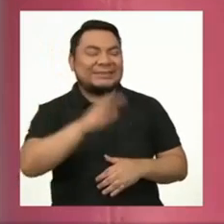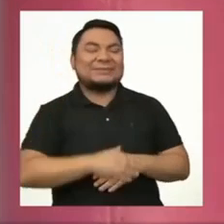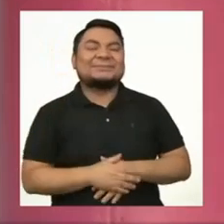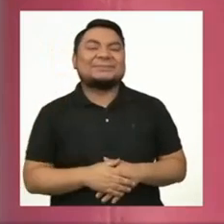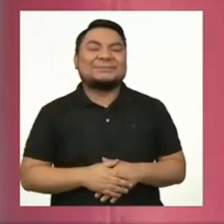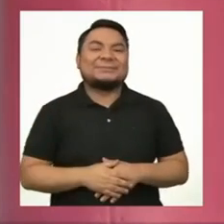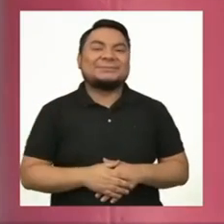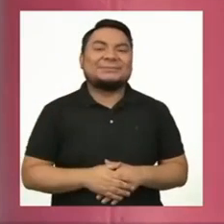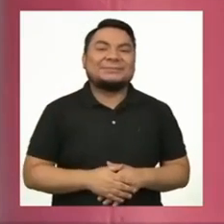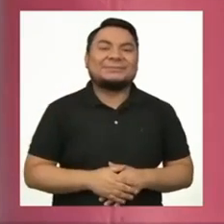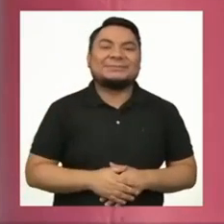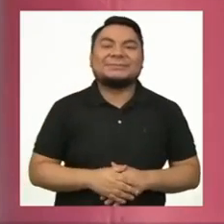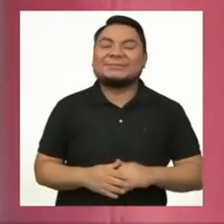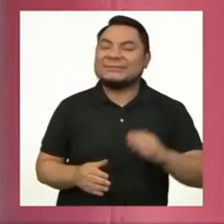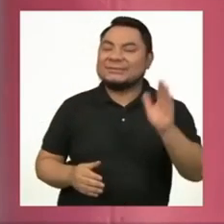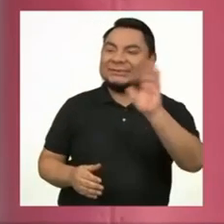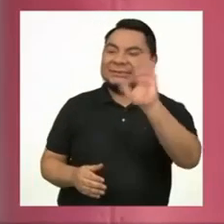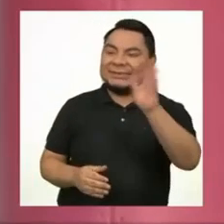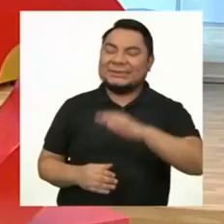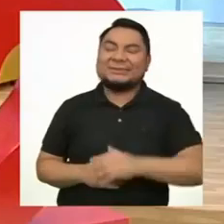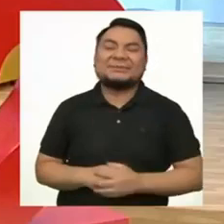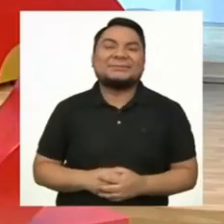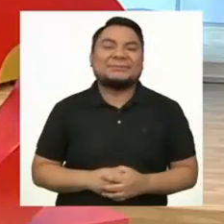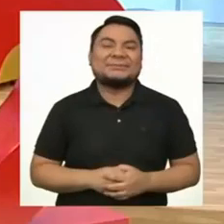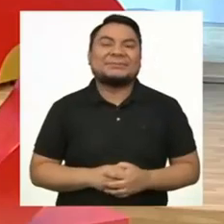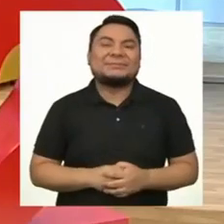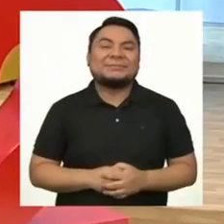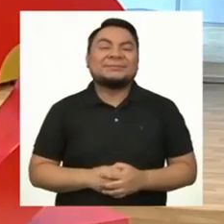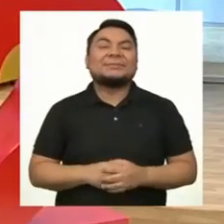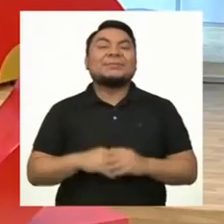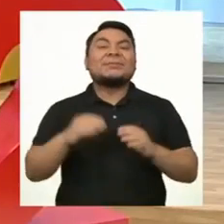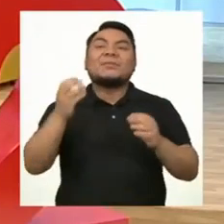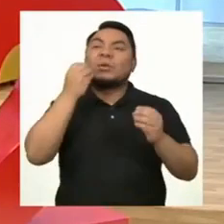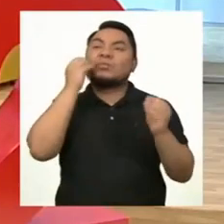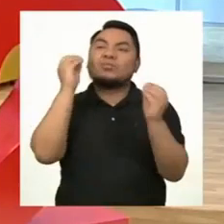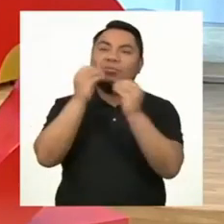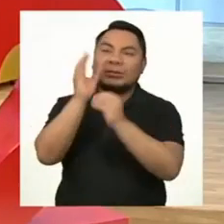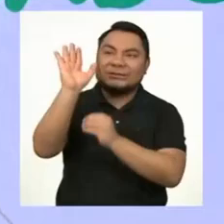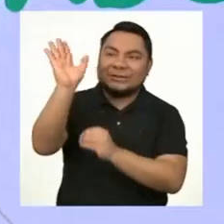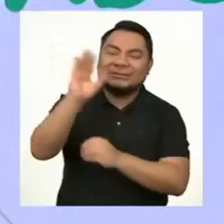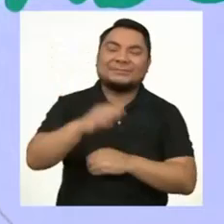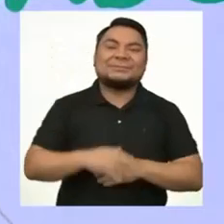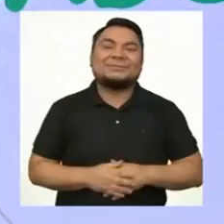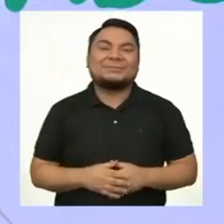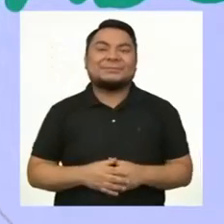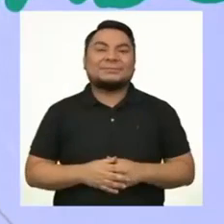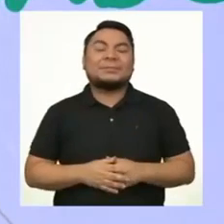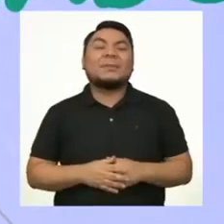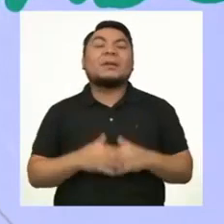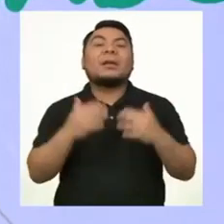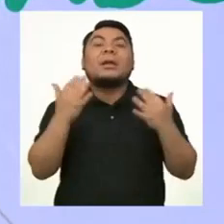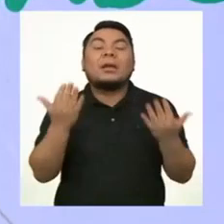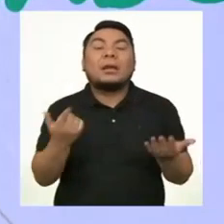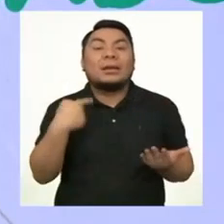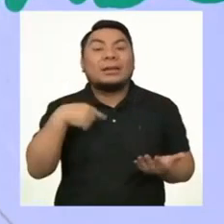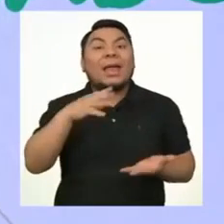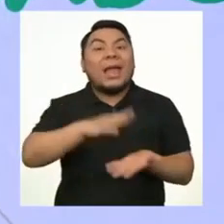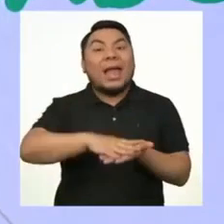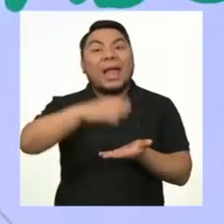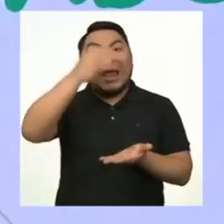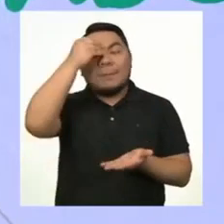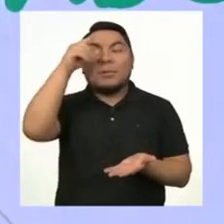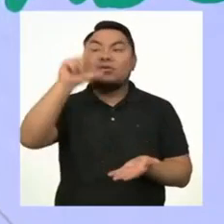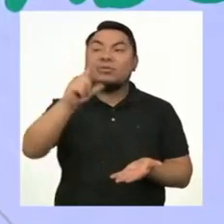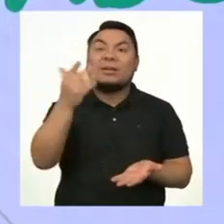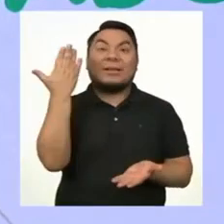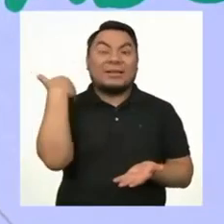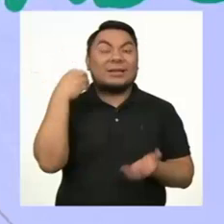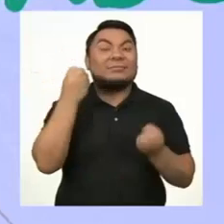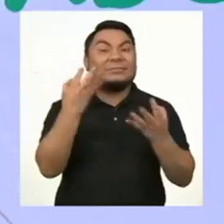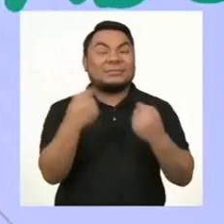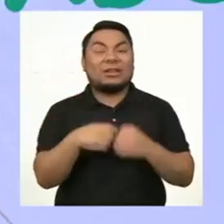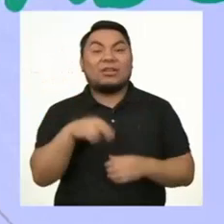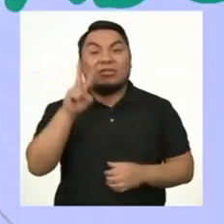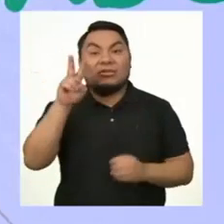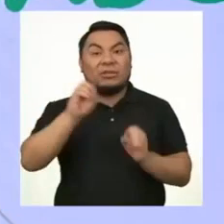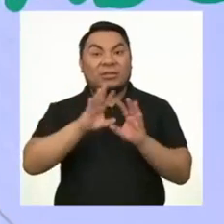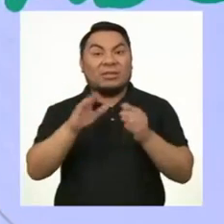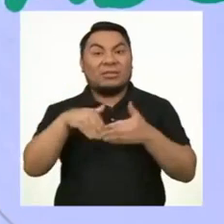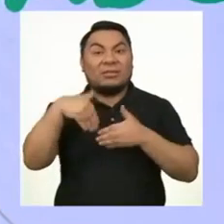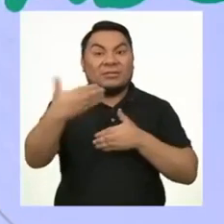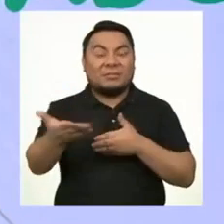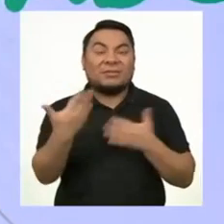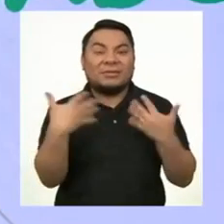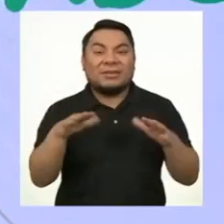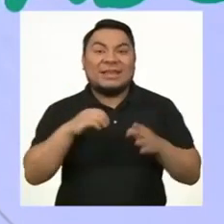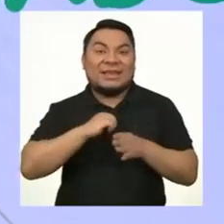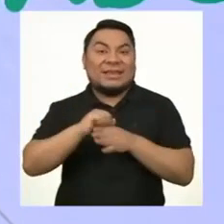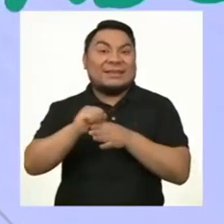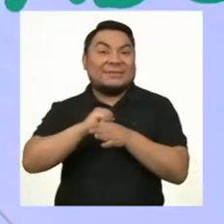segundo. ¡Chao! Besos, chicos. Qué útil lo que aprendimos el lunes. 2 días después ya lo estoy